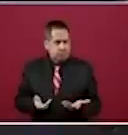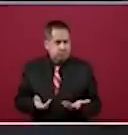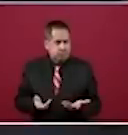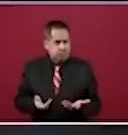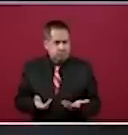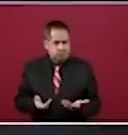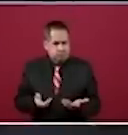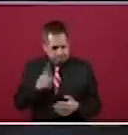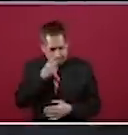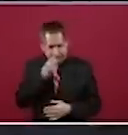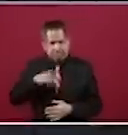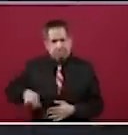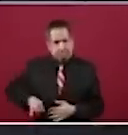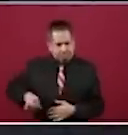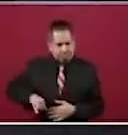Es interesante.